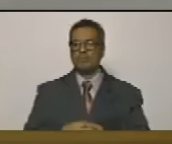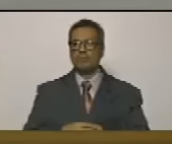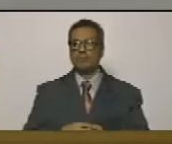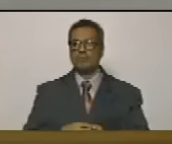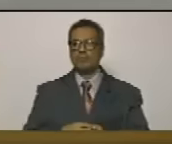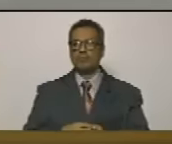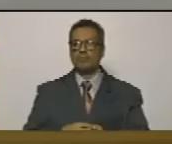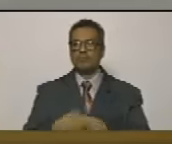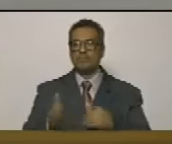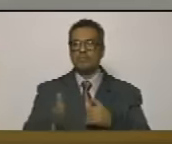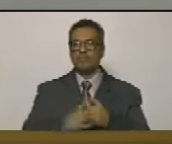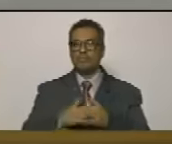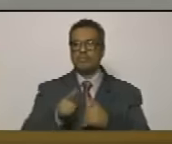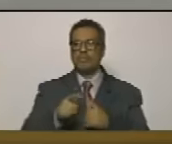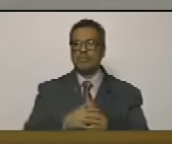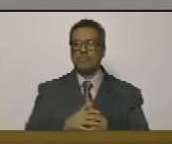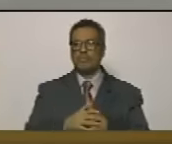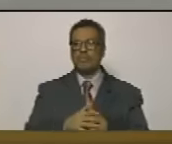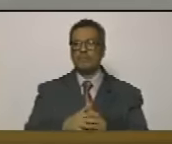Se va a cerrar.